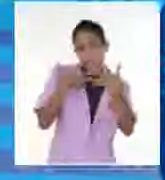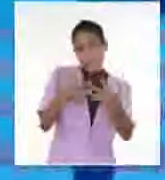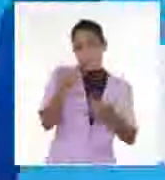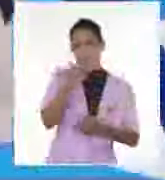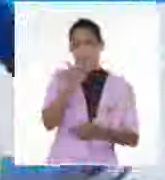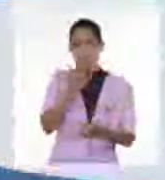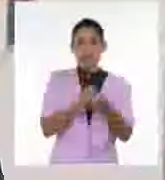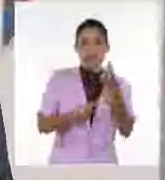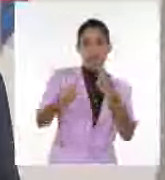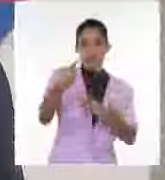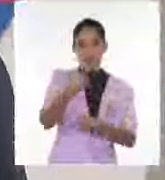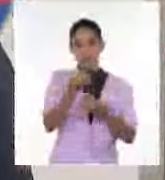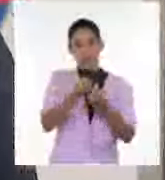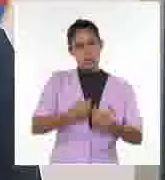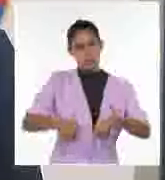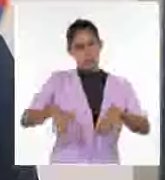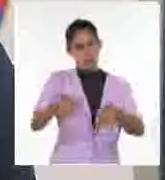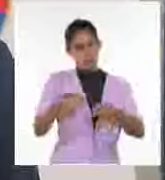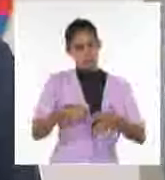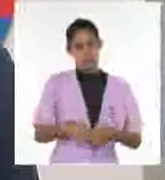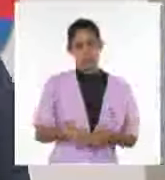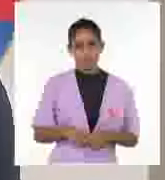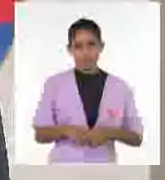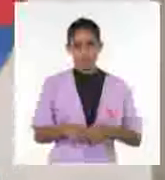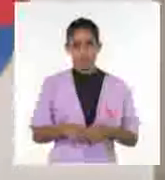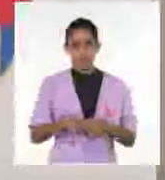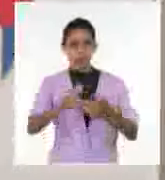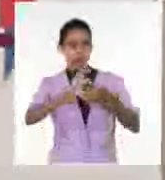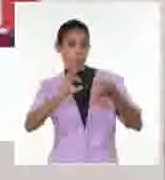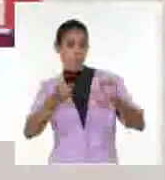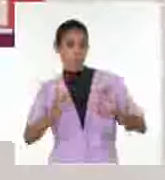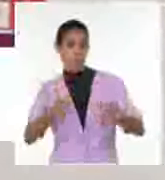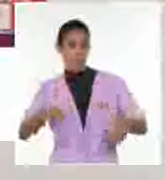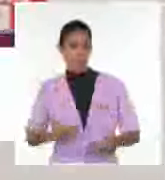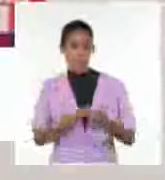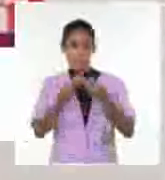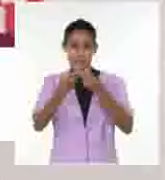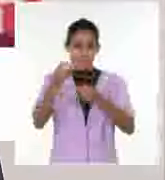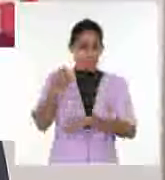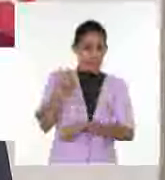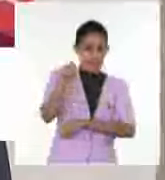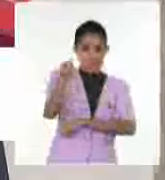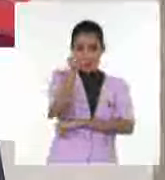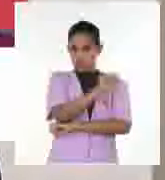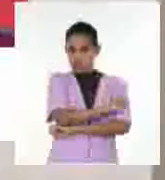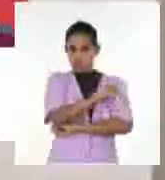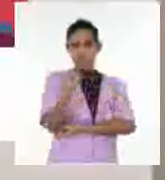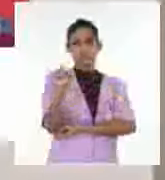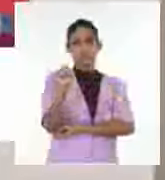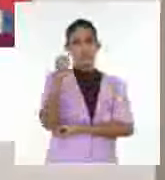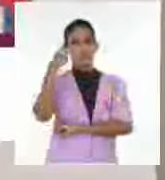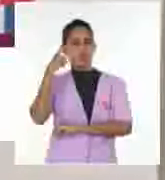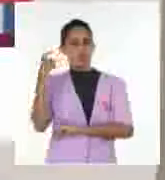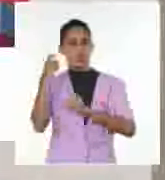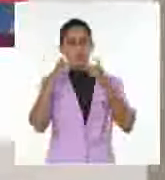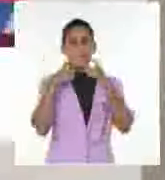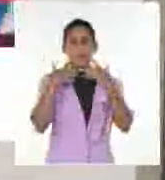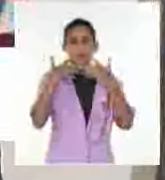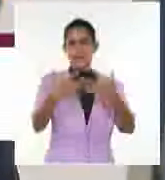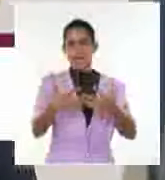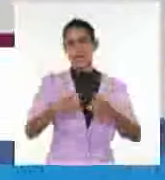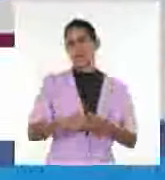que estamos un poco mejor. Una olimpiada es lo más grande que puede tener un atleta, y no es nada comparado como un